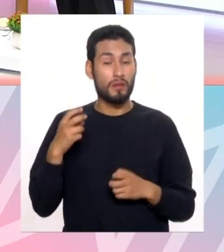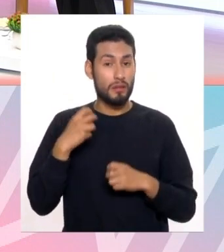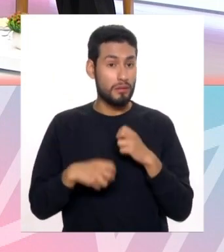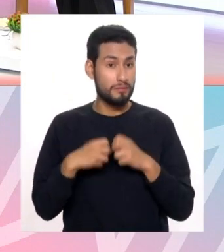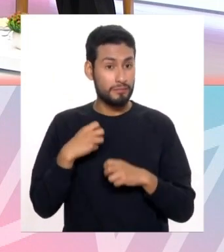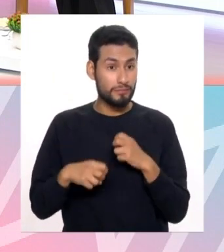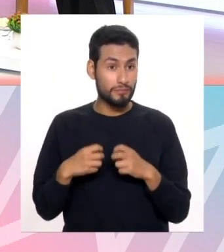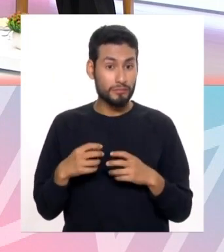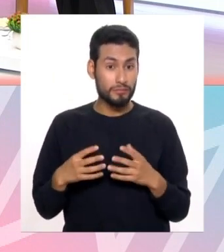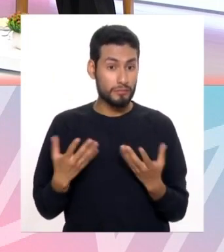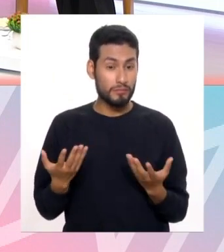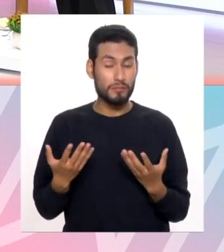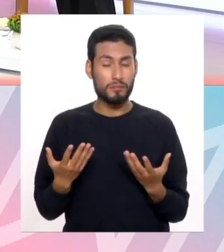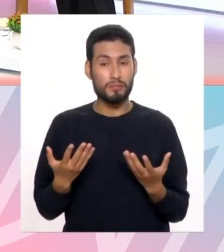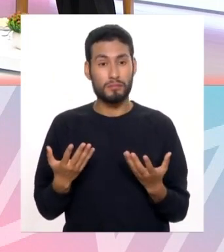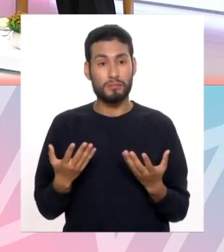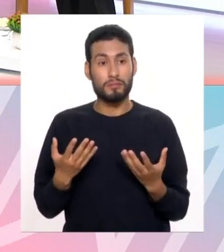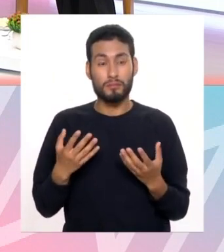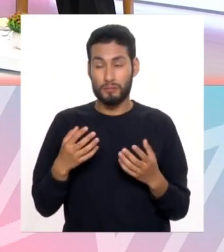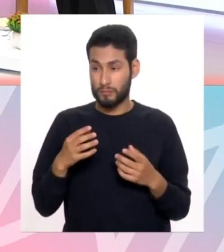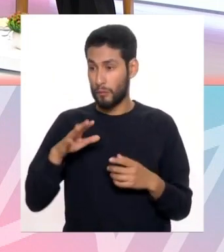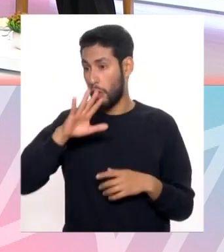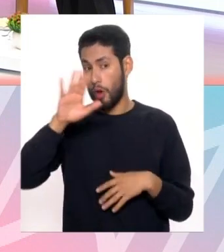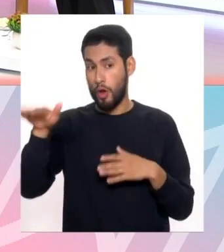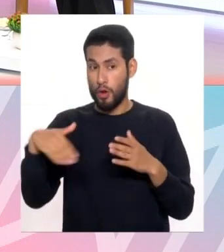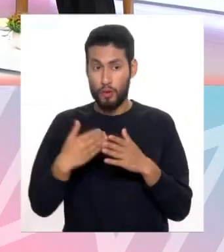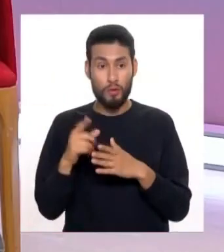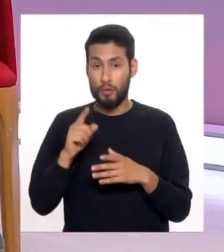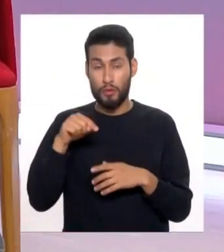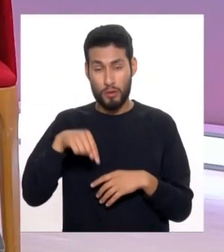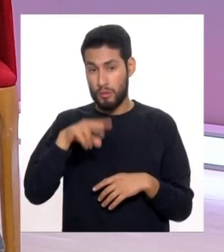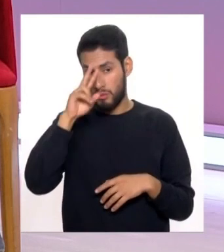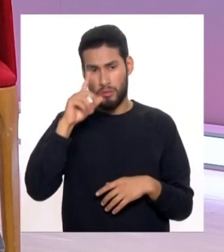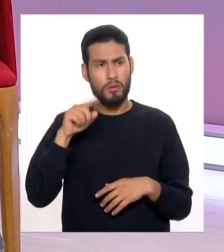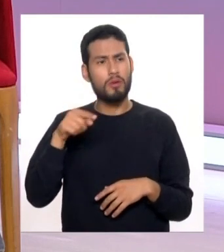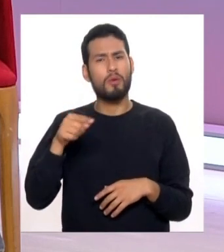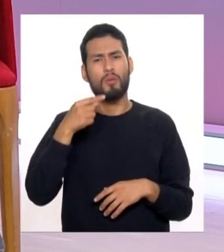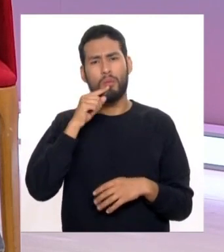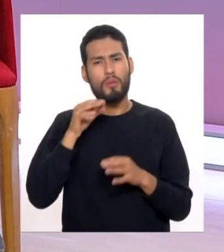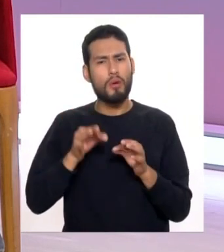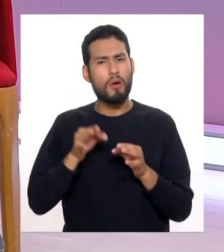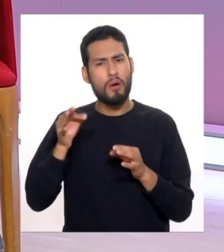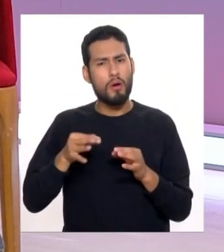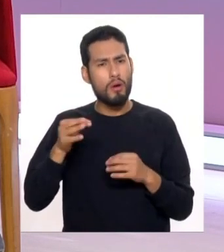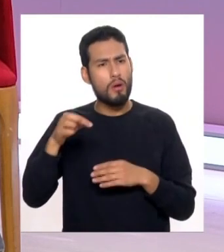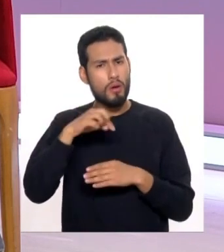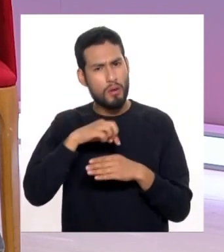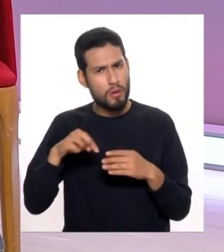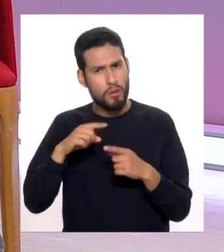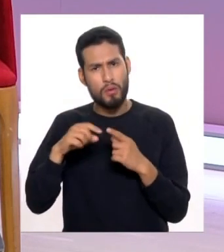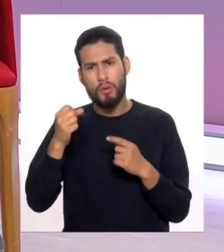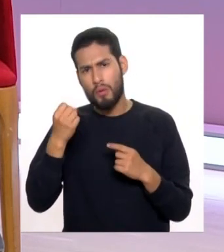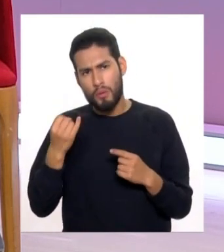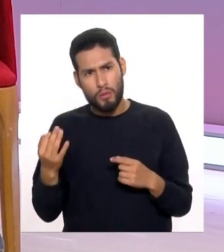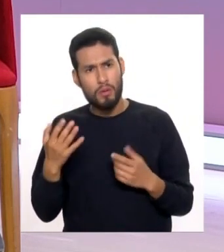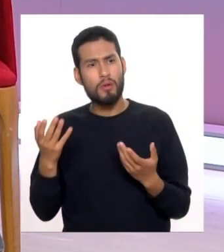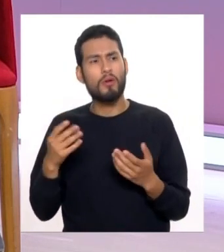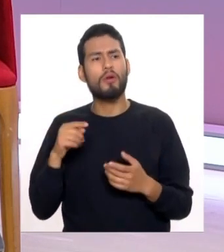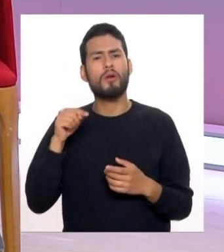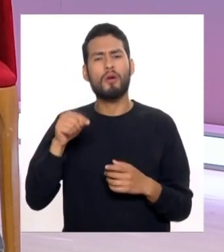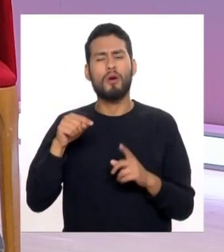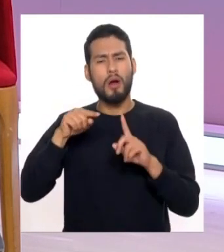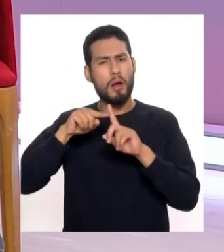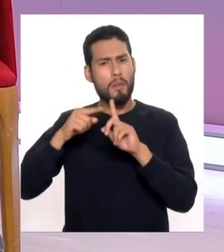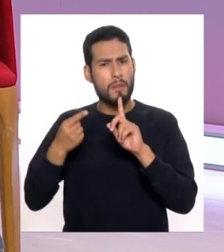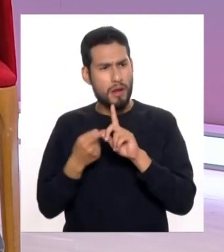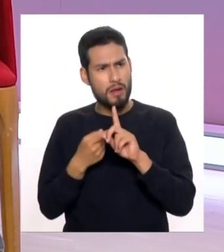problema, yo digo que global, no es solamente en el Perú. La mujer ha postergado por su profesión, por su empoderamiento, el embarazo, y cada